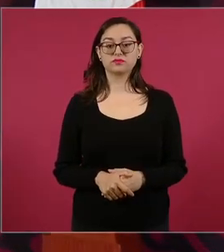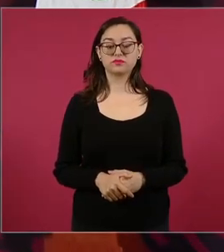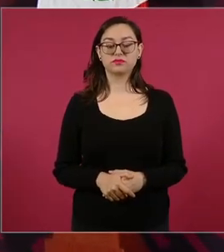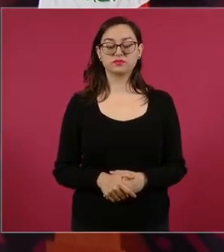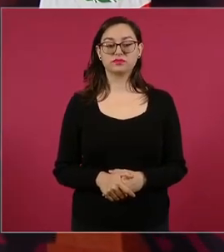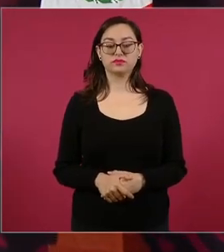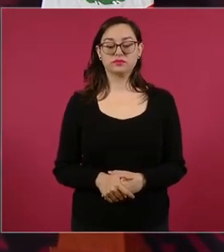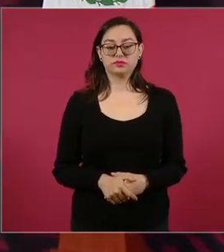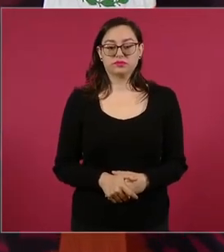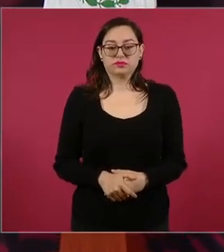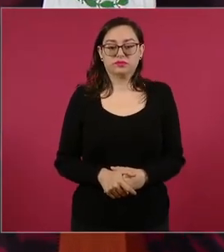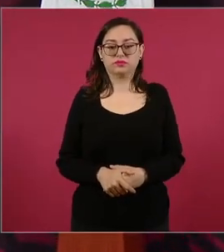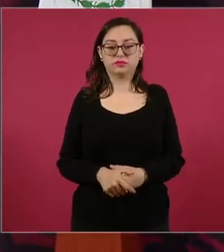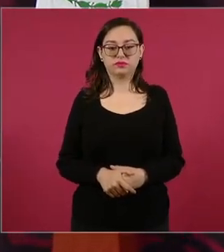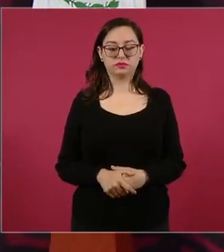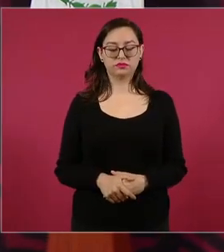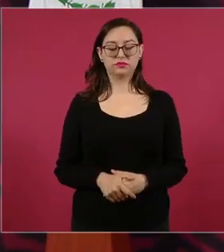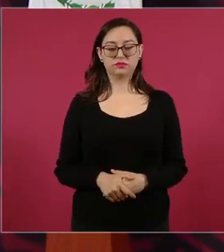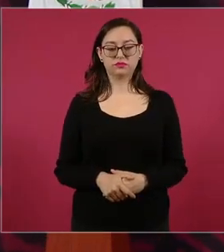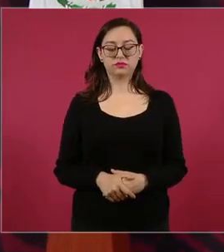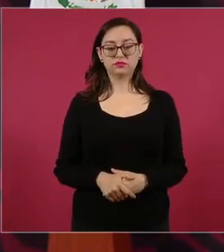Dejar sin